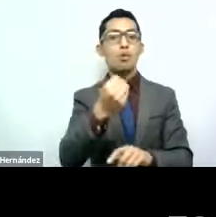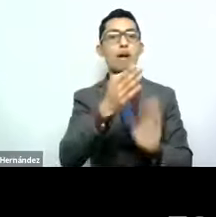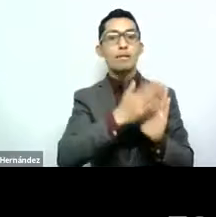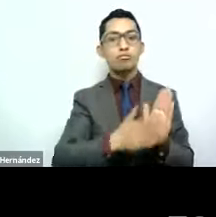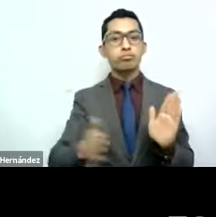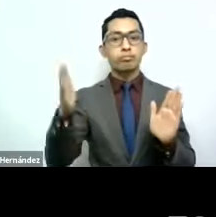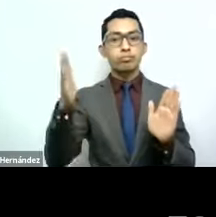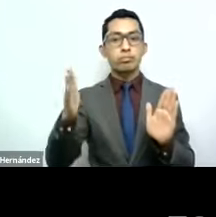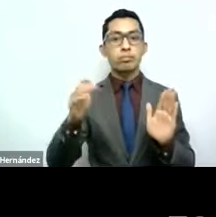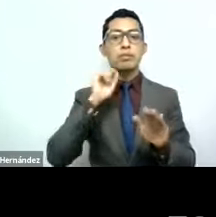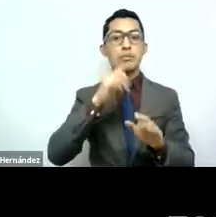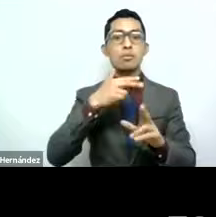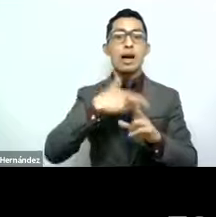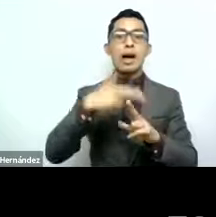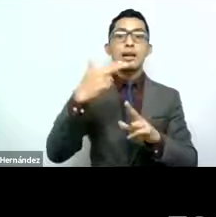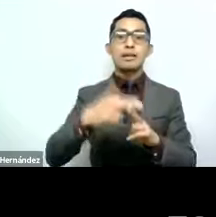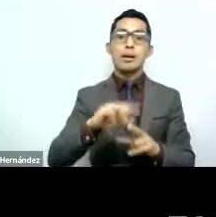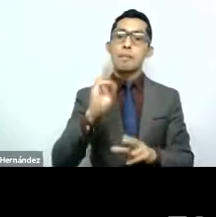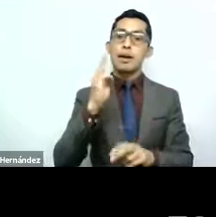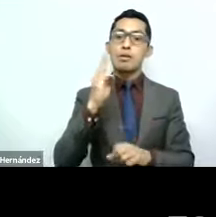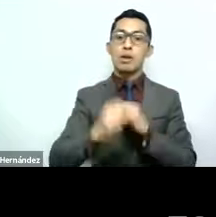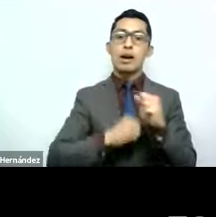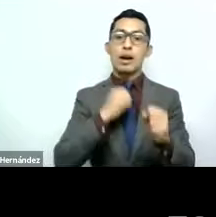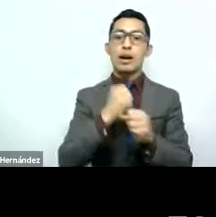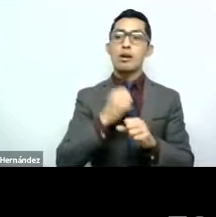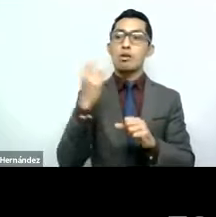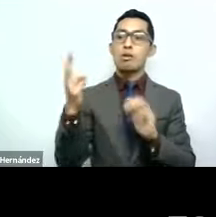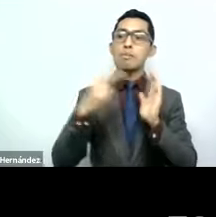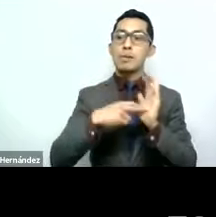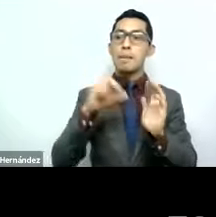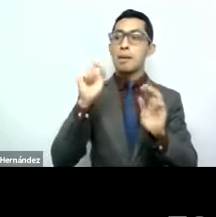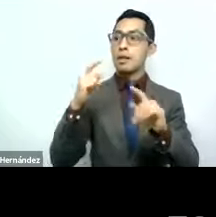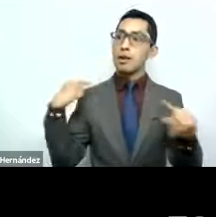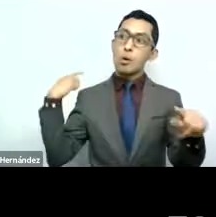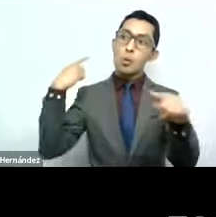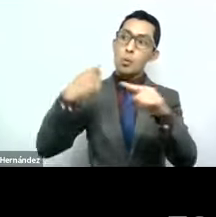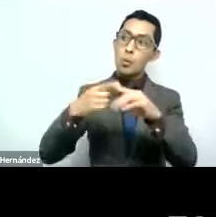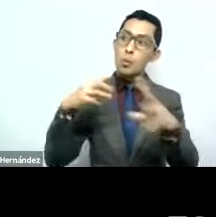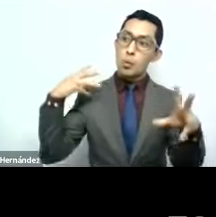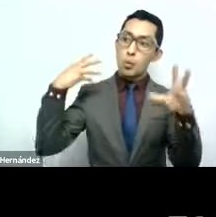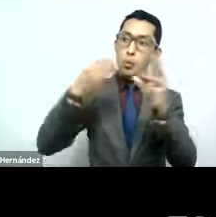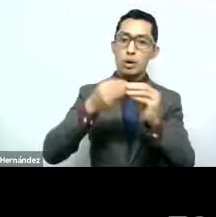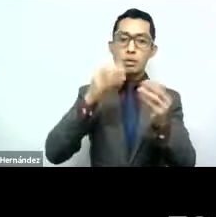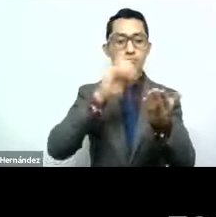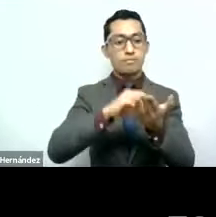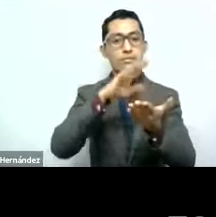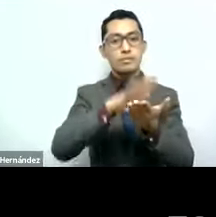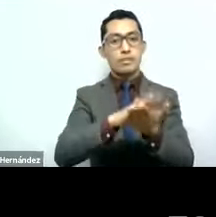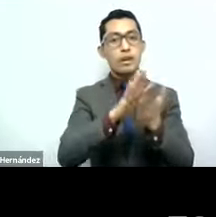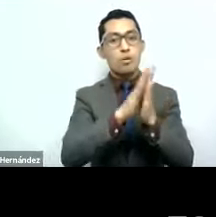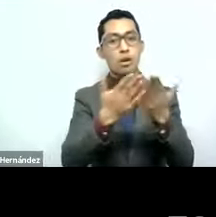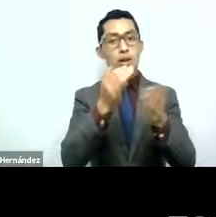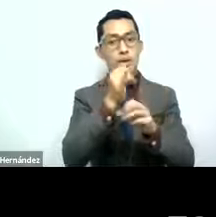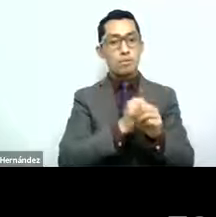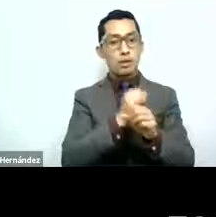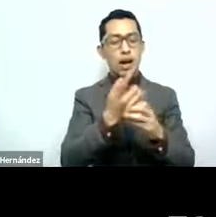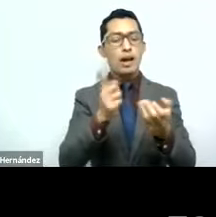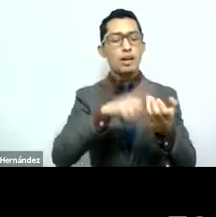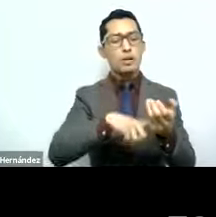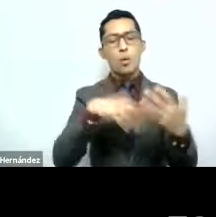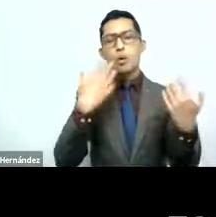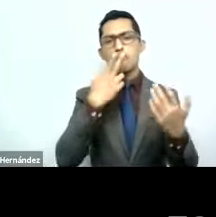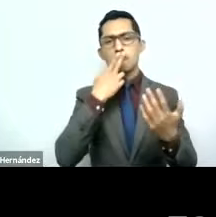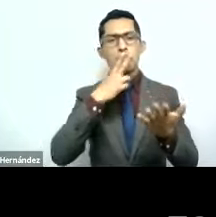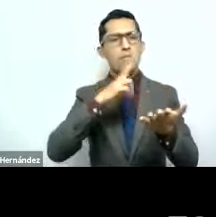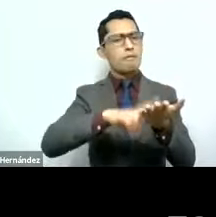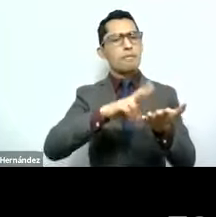y hasta mayo de 2020. Entonces, me parece que el cuaderno es muy valioso porque